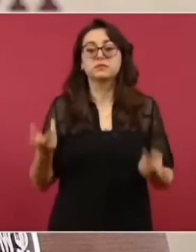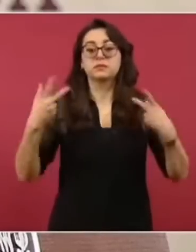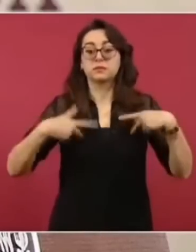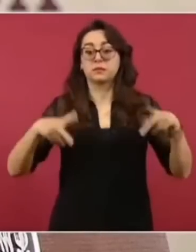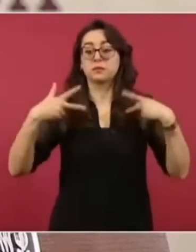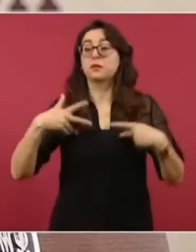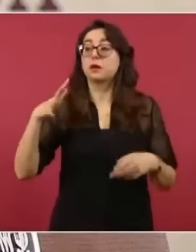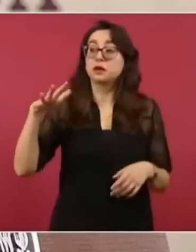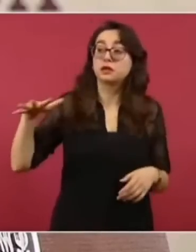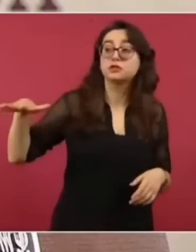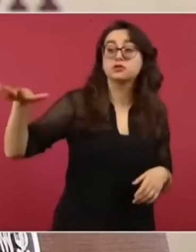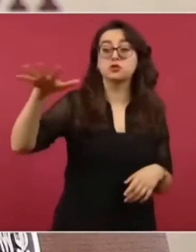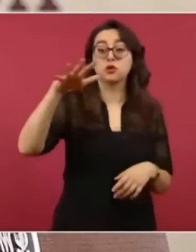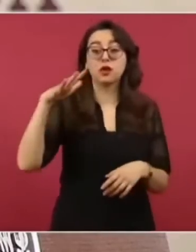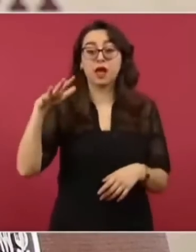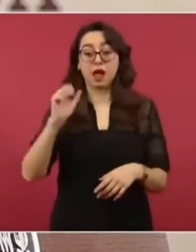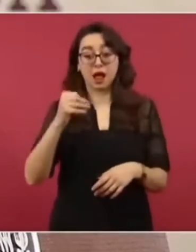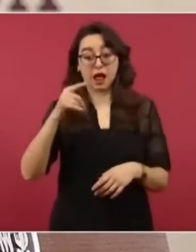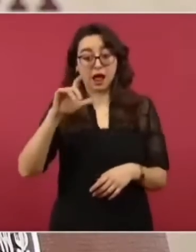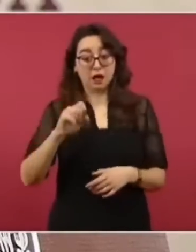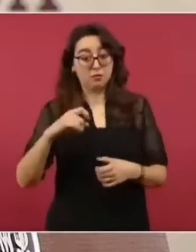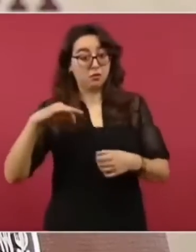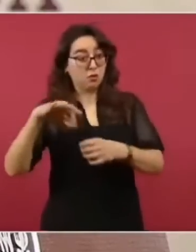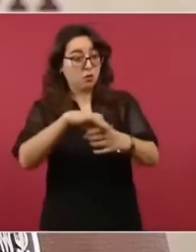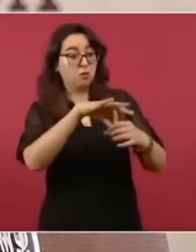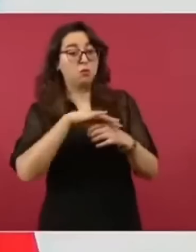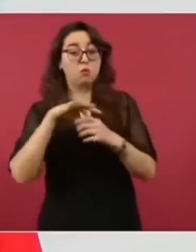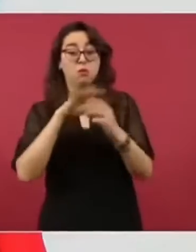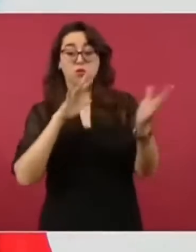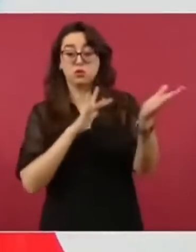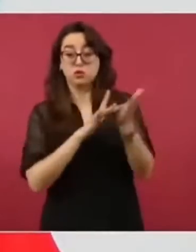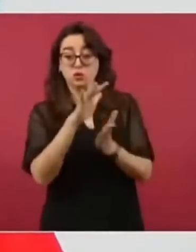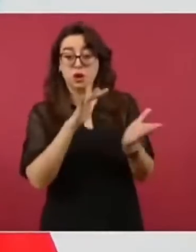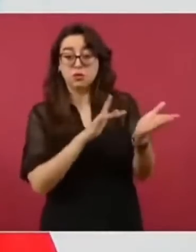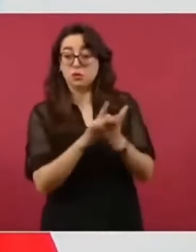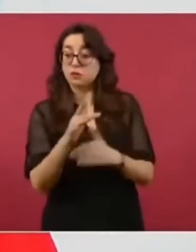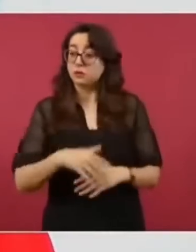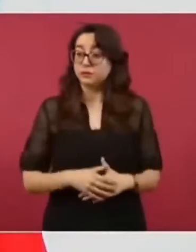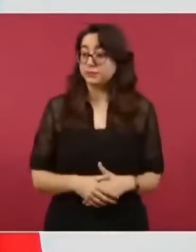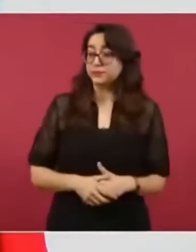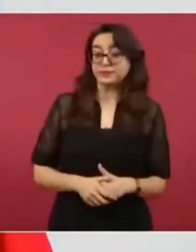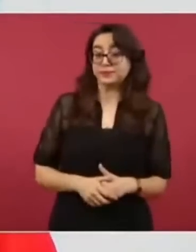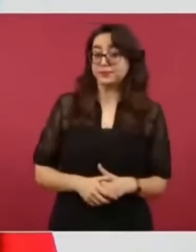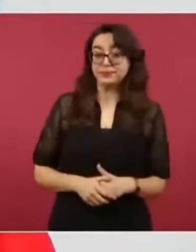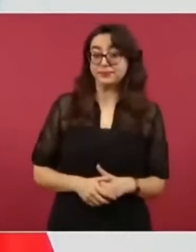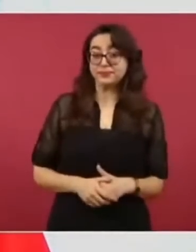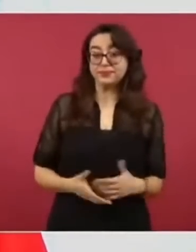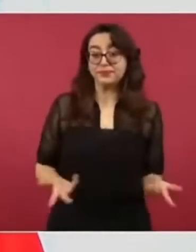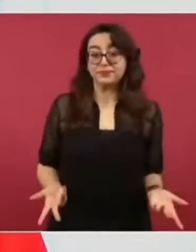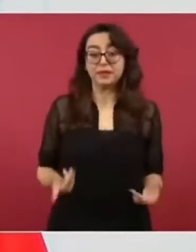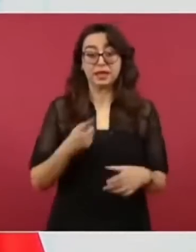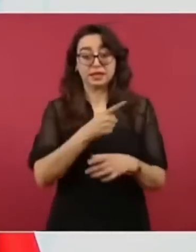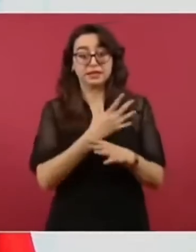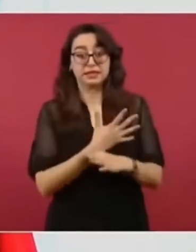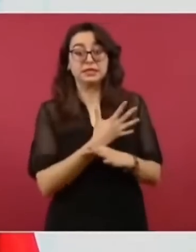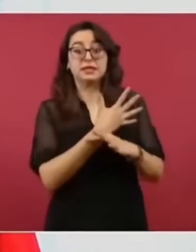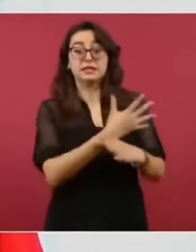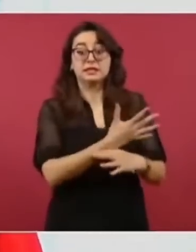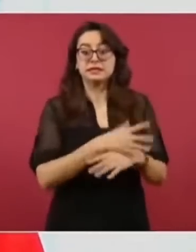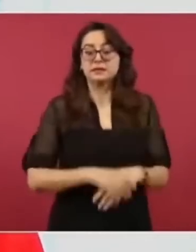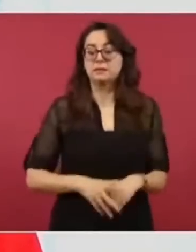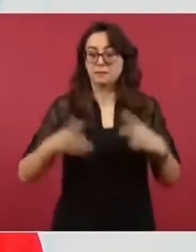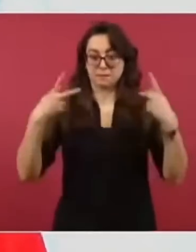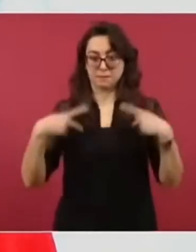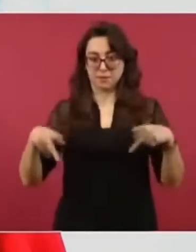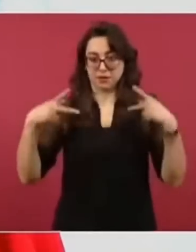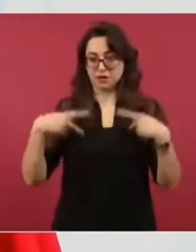votaron por López Obrador. En palabras del autor, cheque nada más esto, los millennials no se